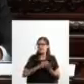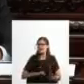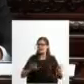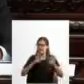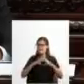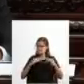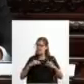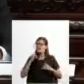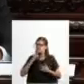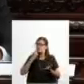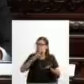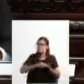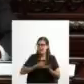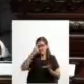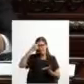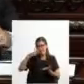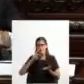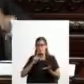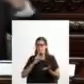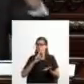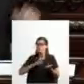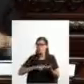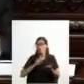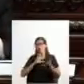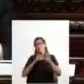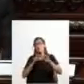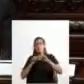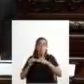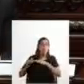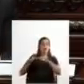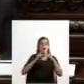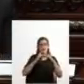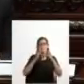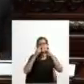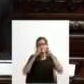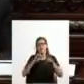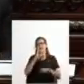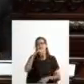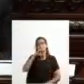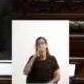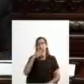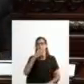En realidad lo pagaba. Pero no lo pagaba como lo pagan todos los ciudadanos, sino lo pagaba a través del IMEBA,